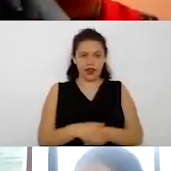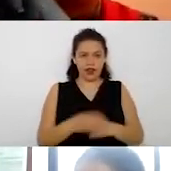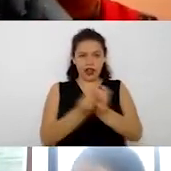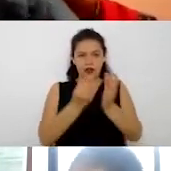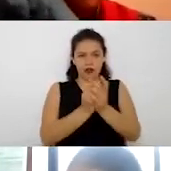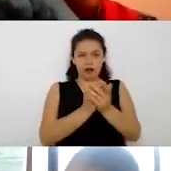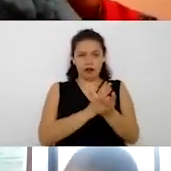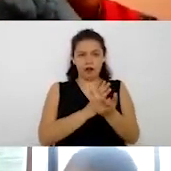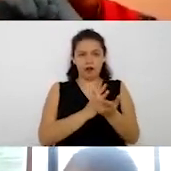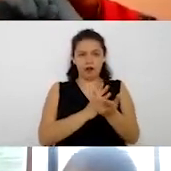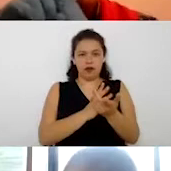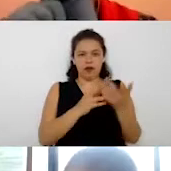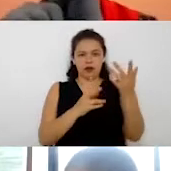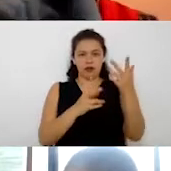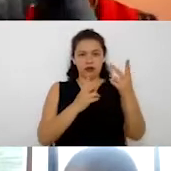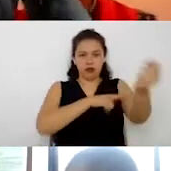tipo arteriales.